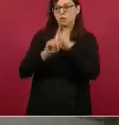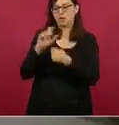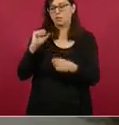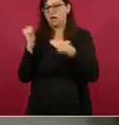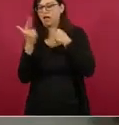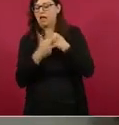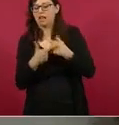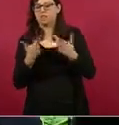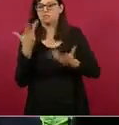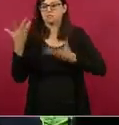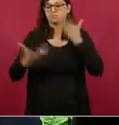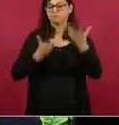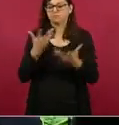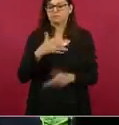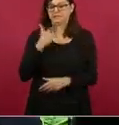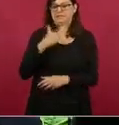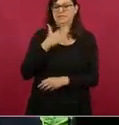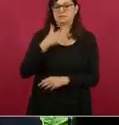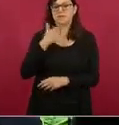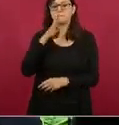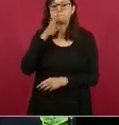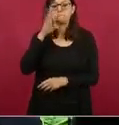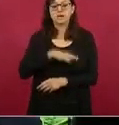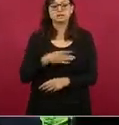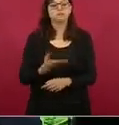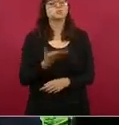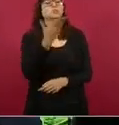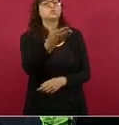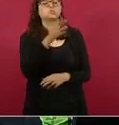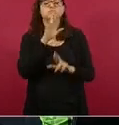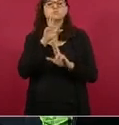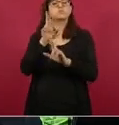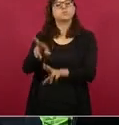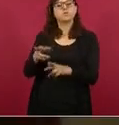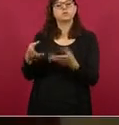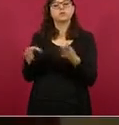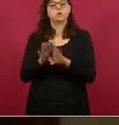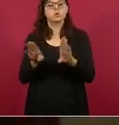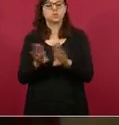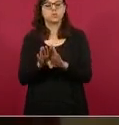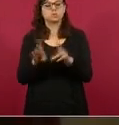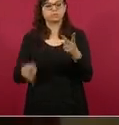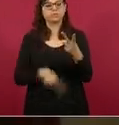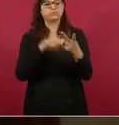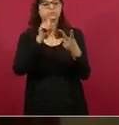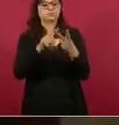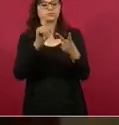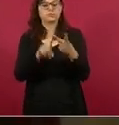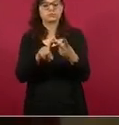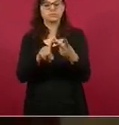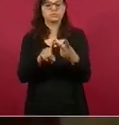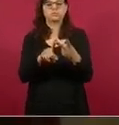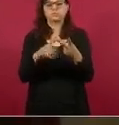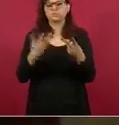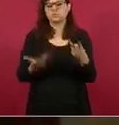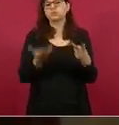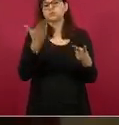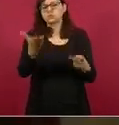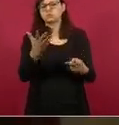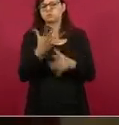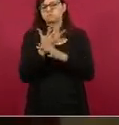pues, su respuesta o su mensaje ante este pronunciamiento, pero también, presidente, ¿cómo impacta la relación, aunque usted ha dicho que hay una